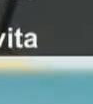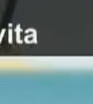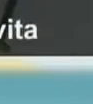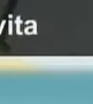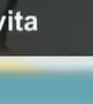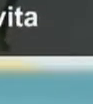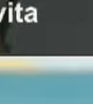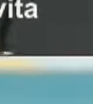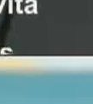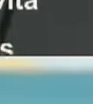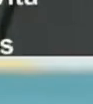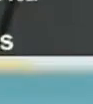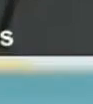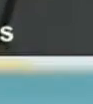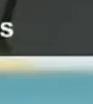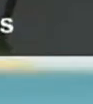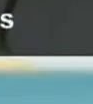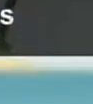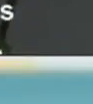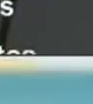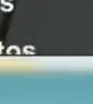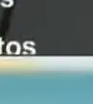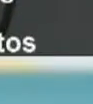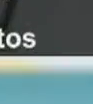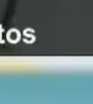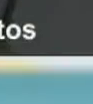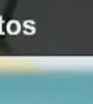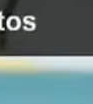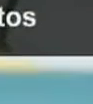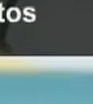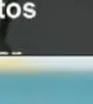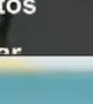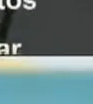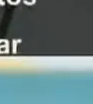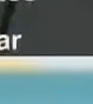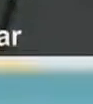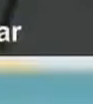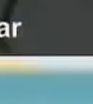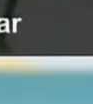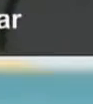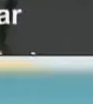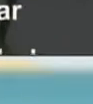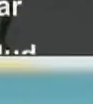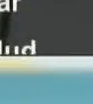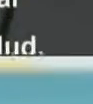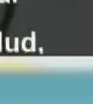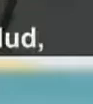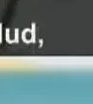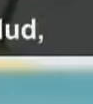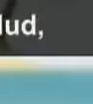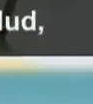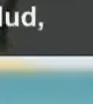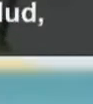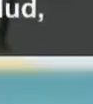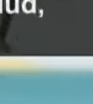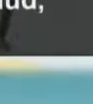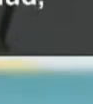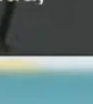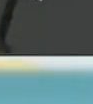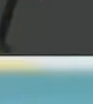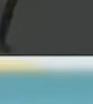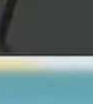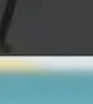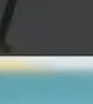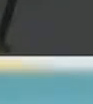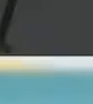Los paraísos fiscales no reportan los ingresos de sus clientes, lo que evita que paguen impuestos sobre sus ganancias. Sin el pago de